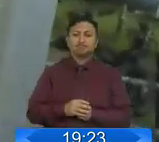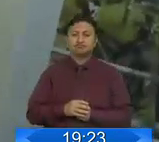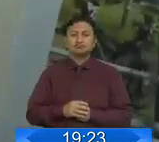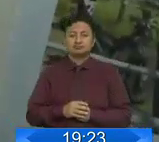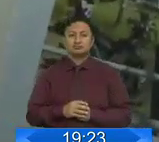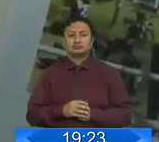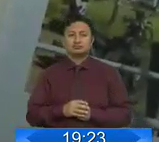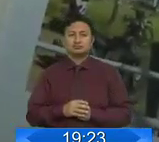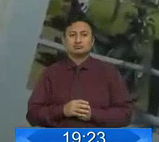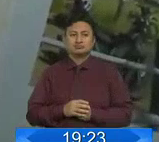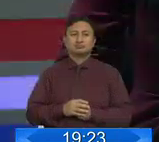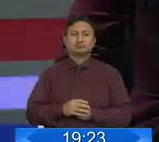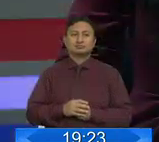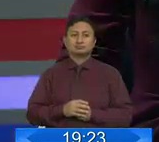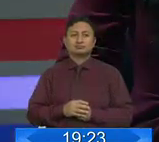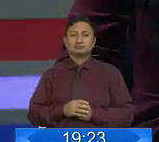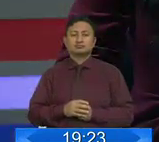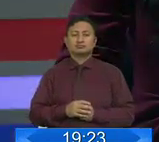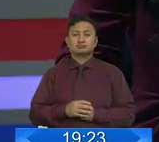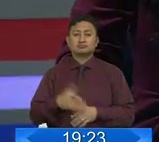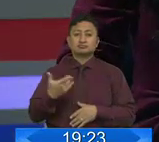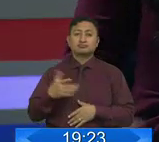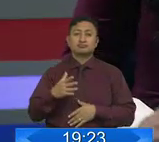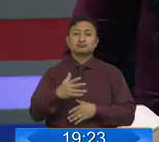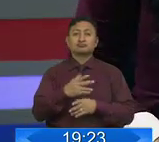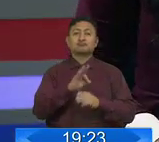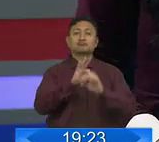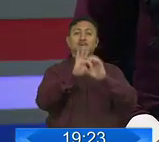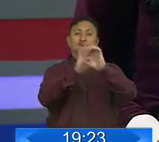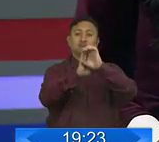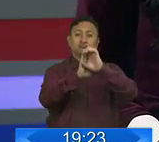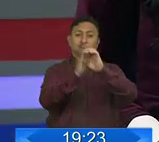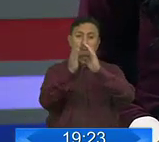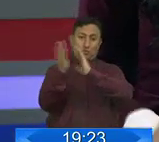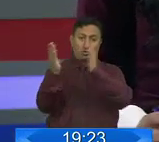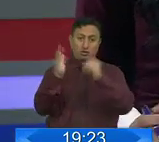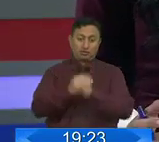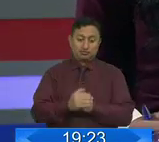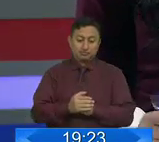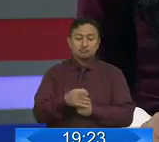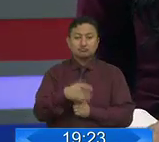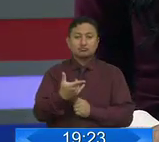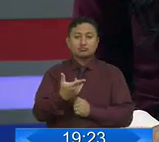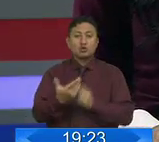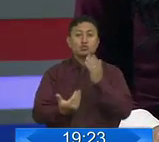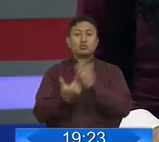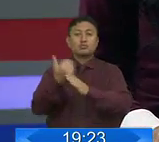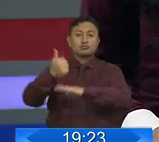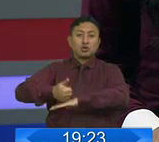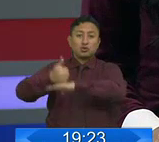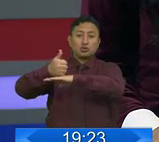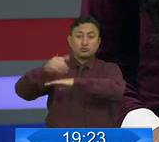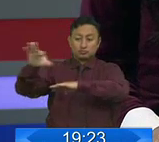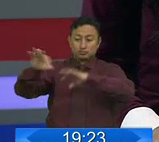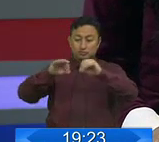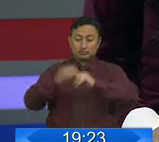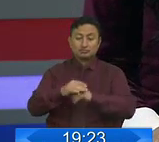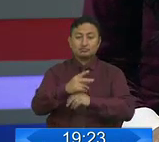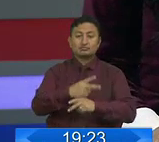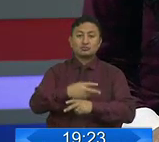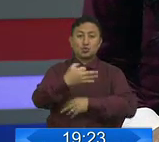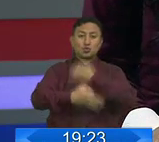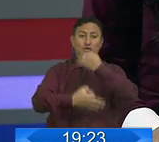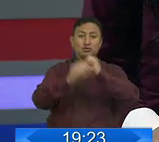Adriana Rojas. Desde el Consejo de Participación Ciudadana se defienden las designaciones realizadas para el Consejo de la Judicatura y la